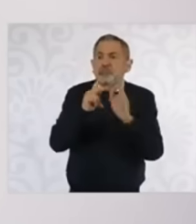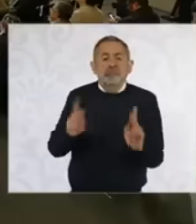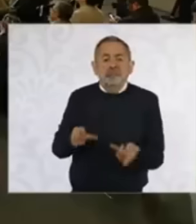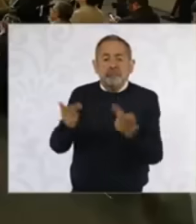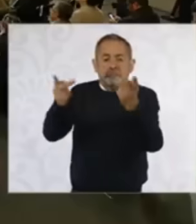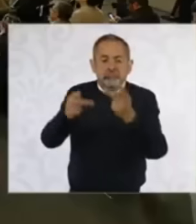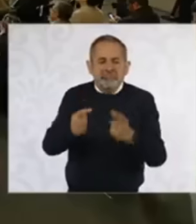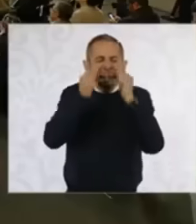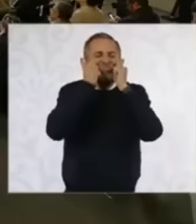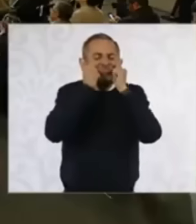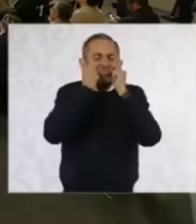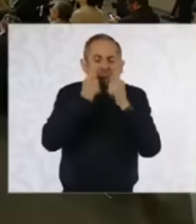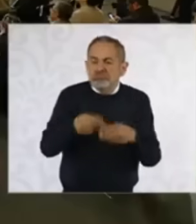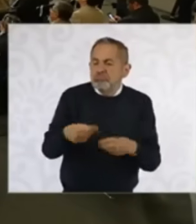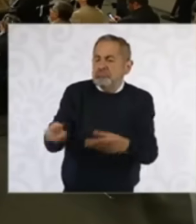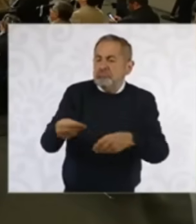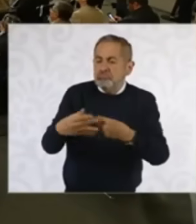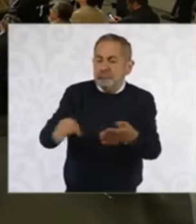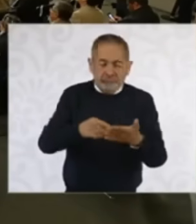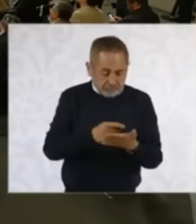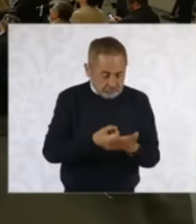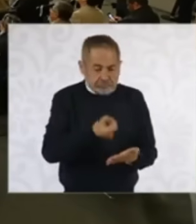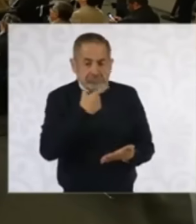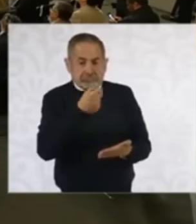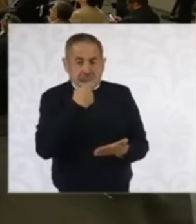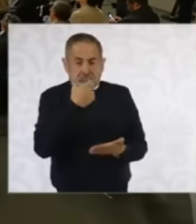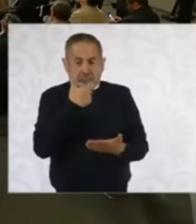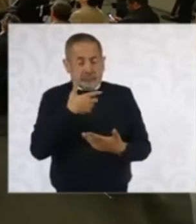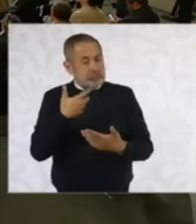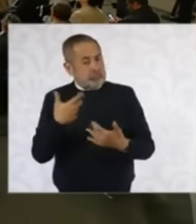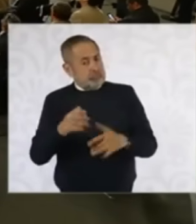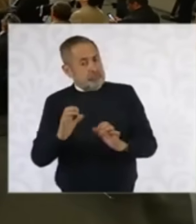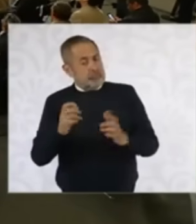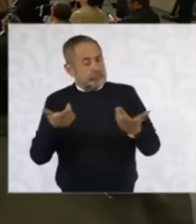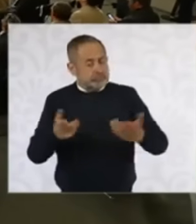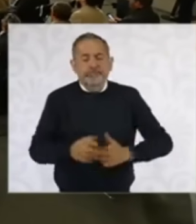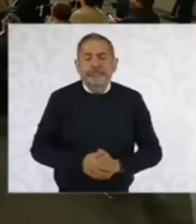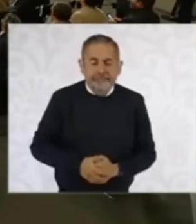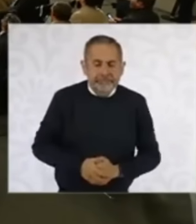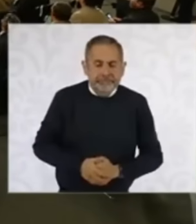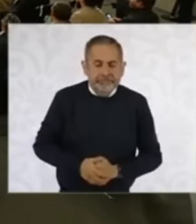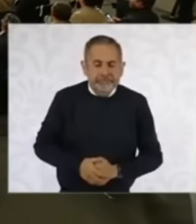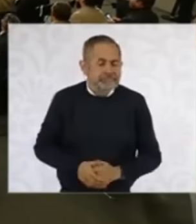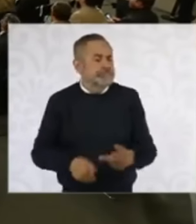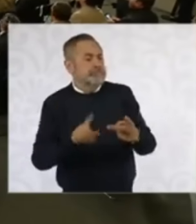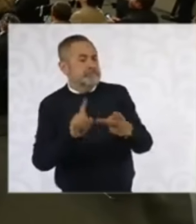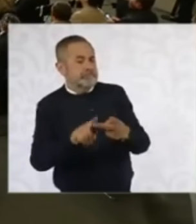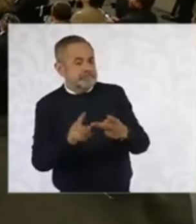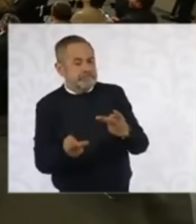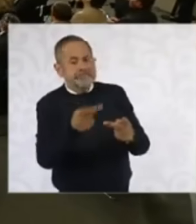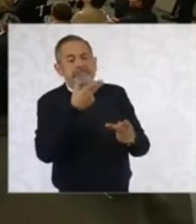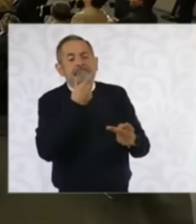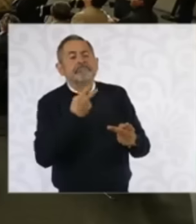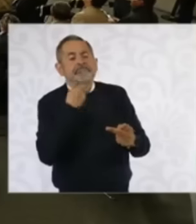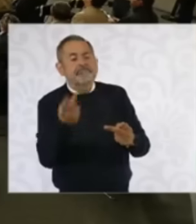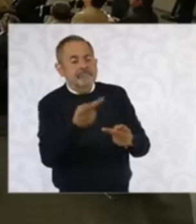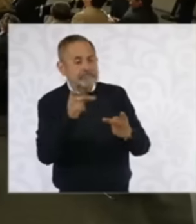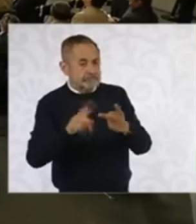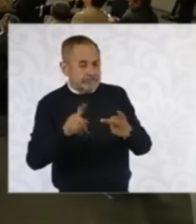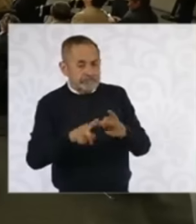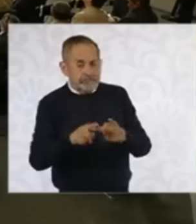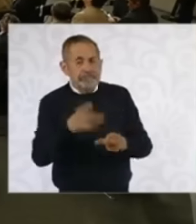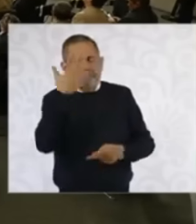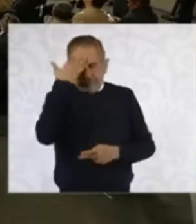controlados entonces imagínense es correcto como segunda pregunta presidenta sé que esta